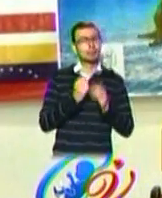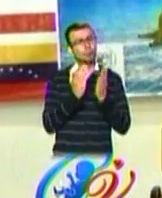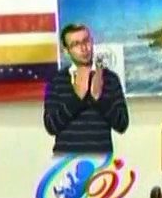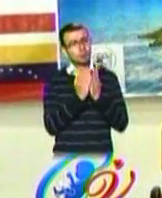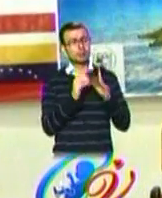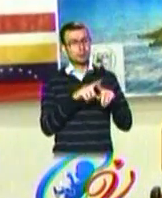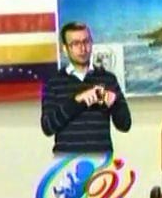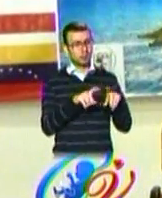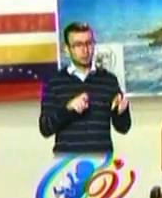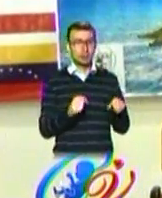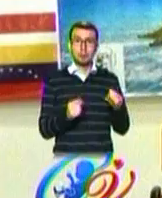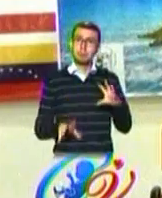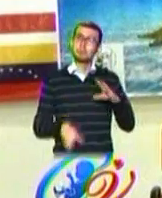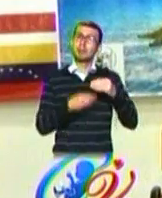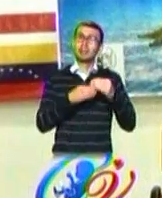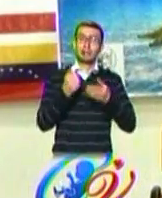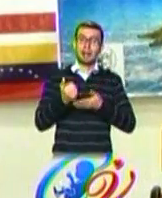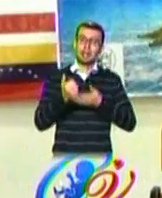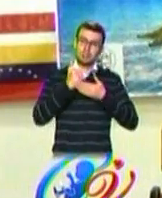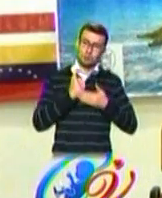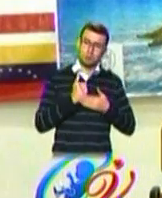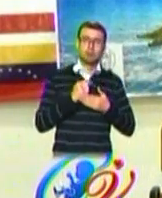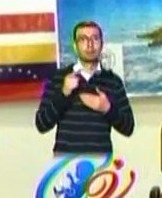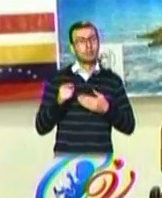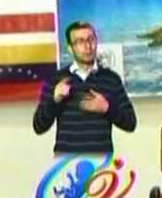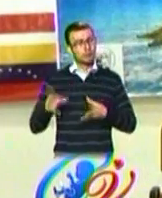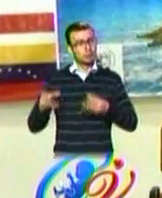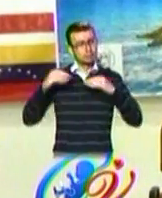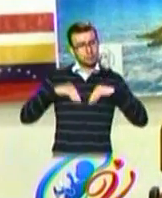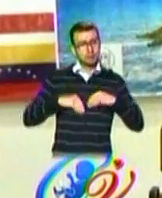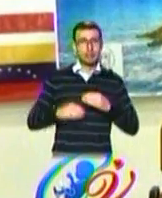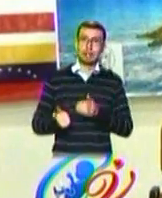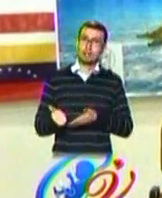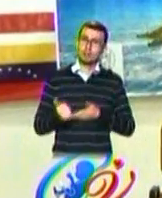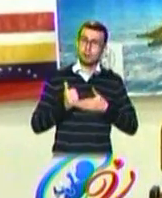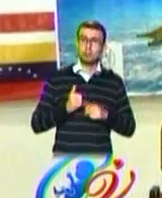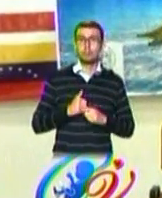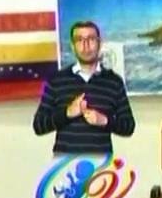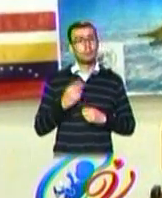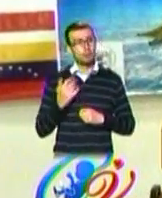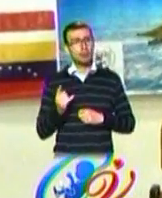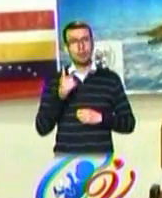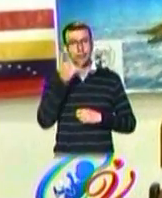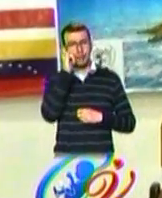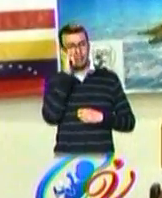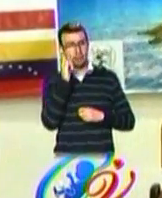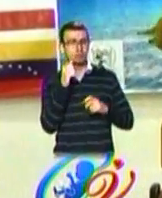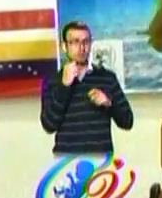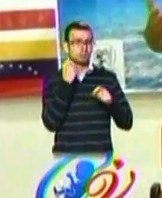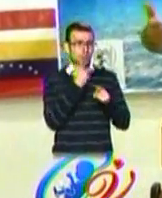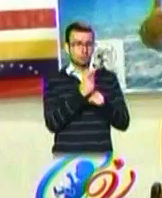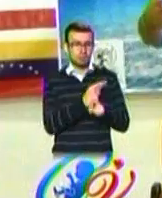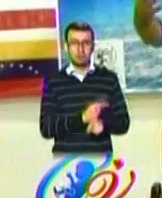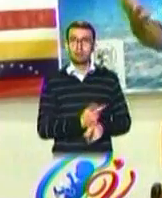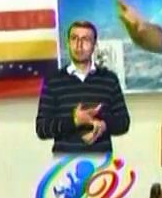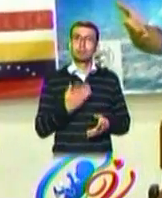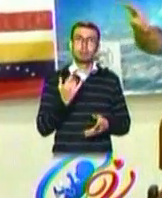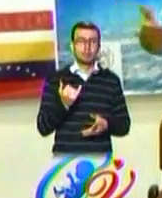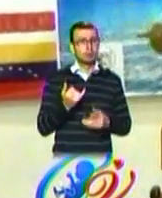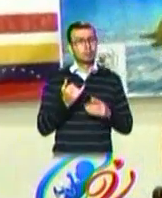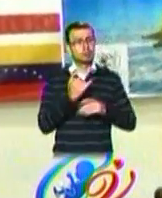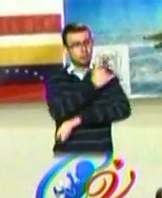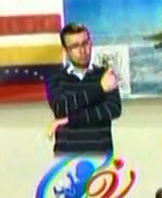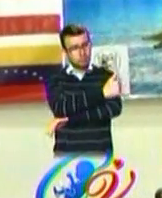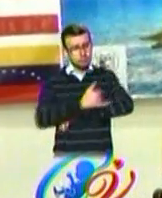le complementan a uno la parte médica. Entonces tengo un hermano ingeniero mecánico, un ingeniero electricista, un arquitecta, somos 11